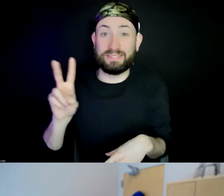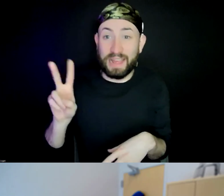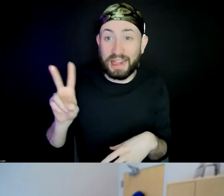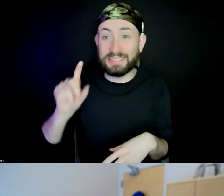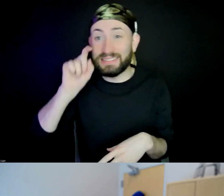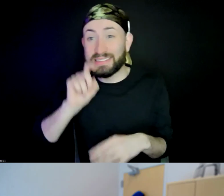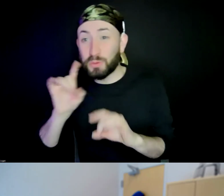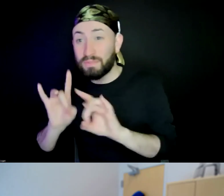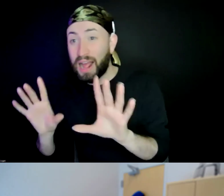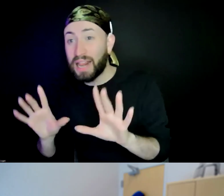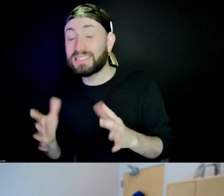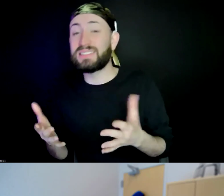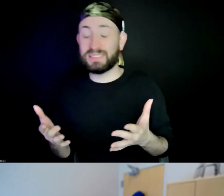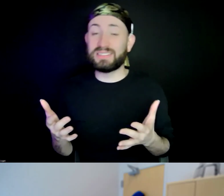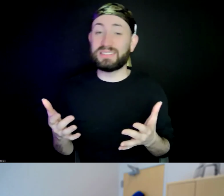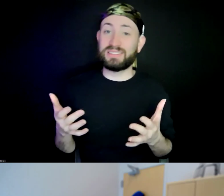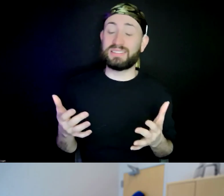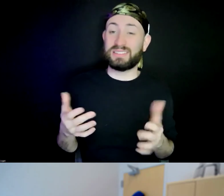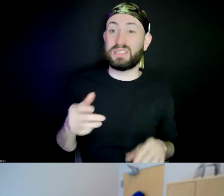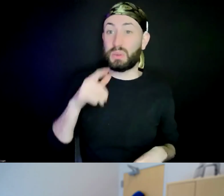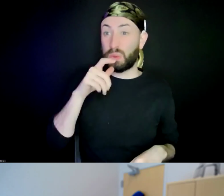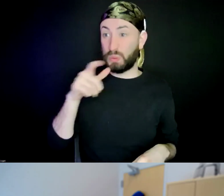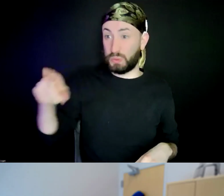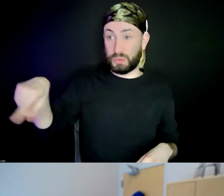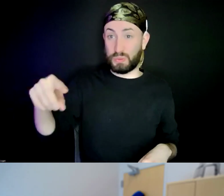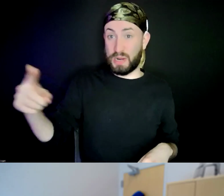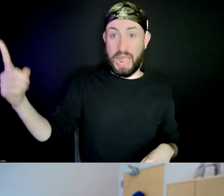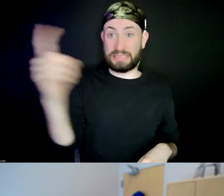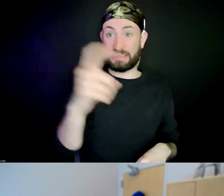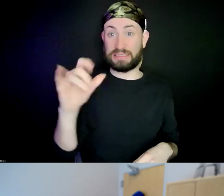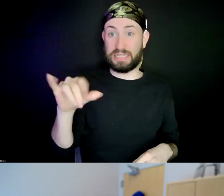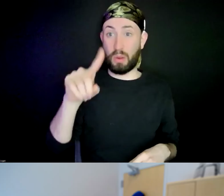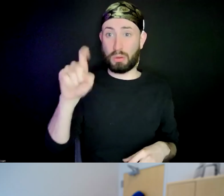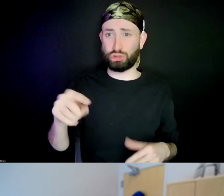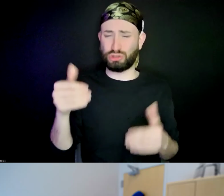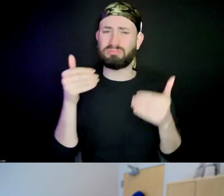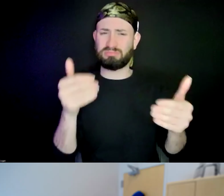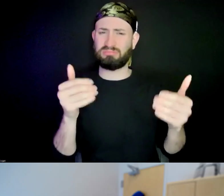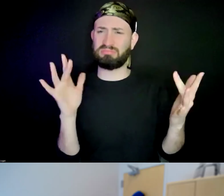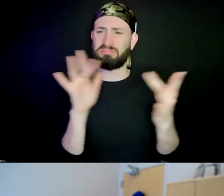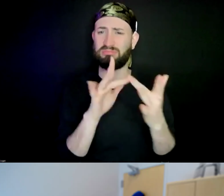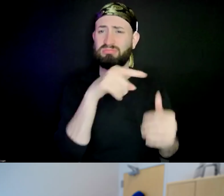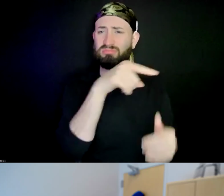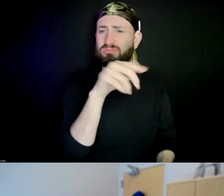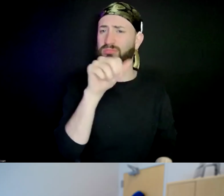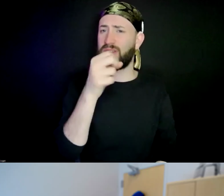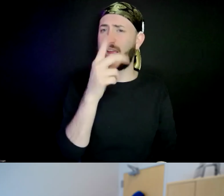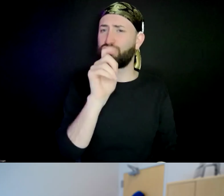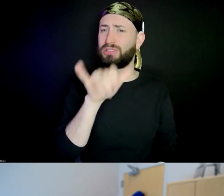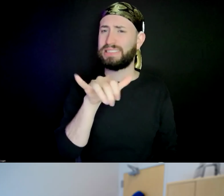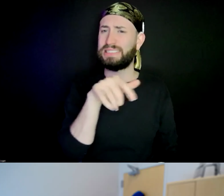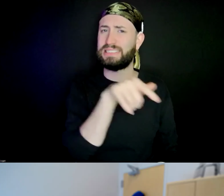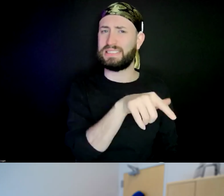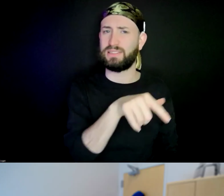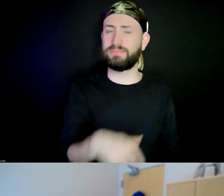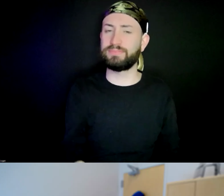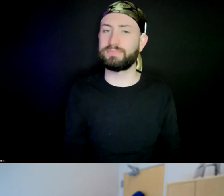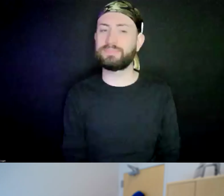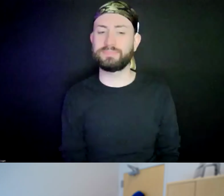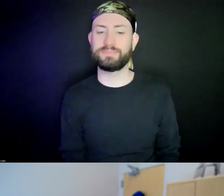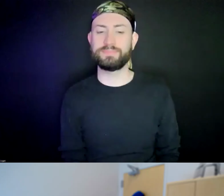a recibir pruebas, a recibir cuidado, bueno, básicamente el estigma es una capa